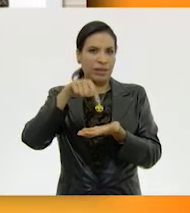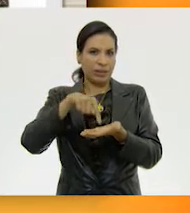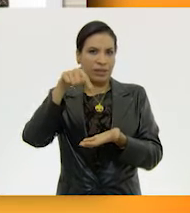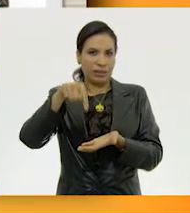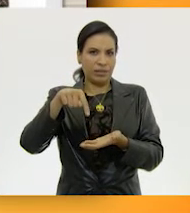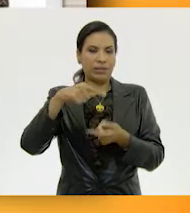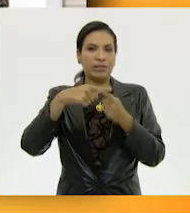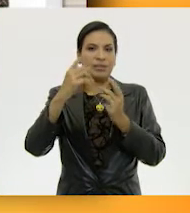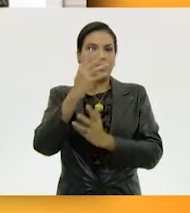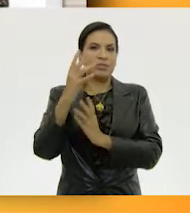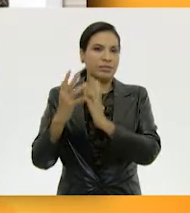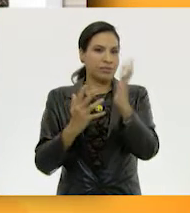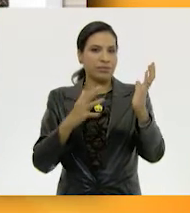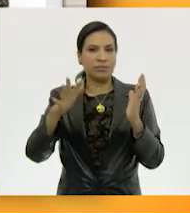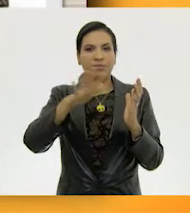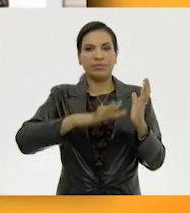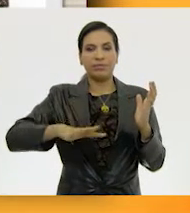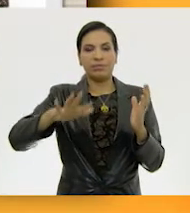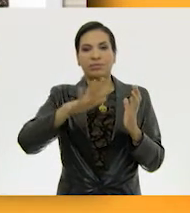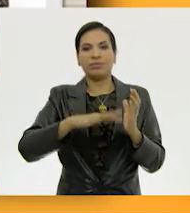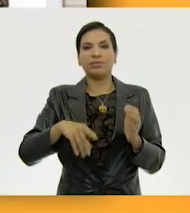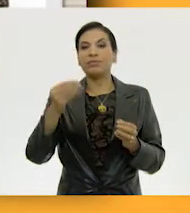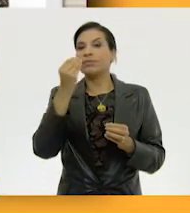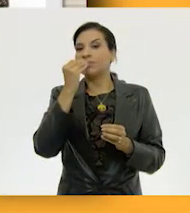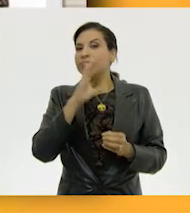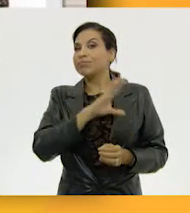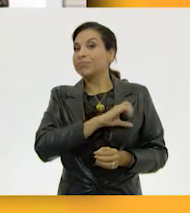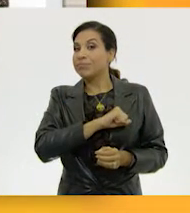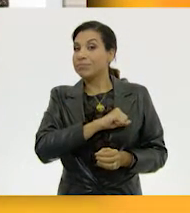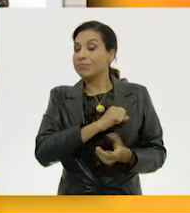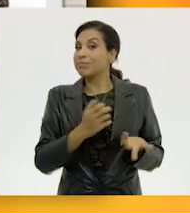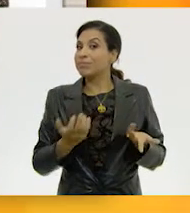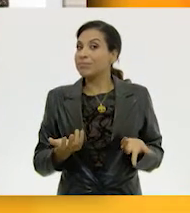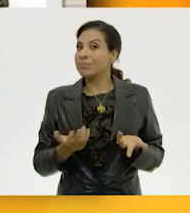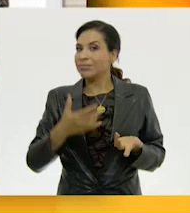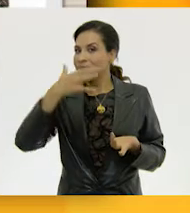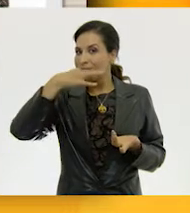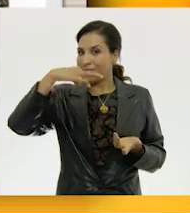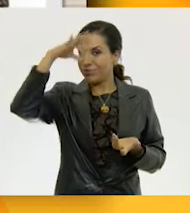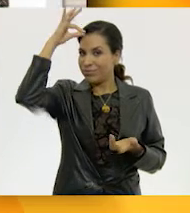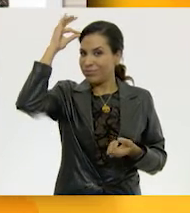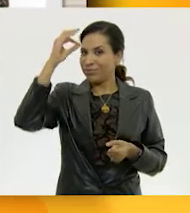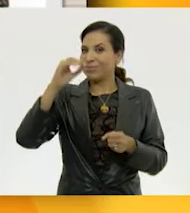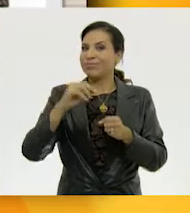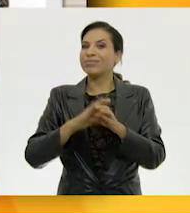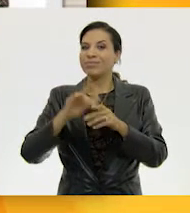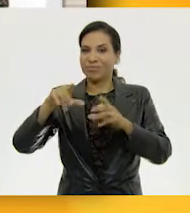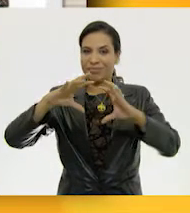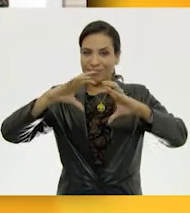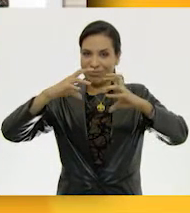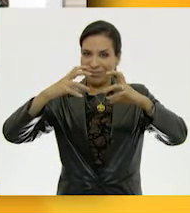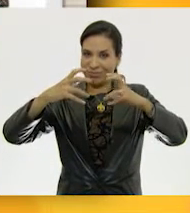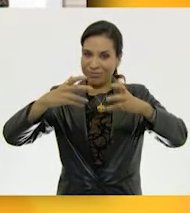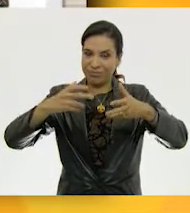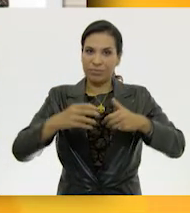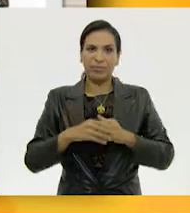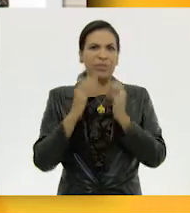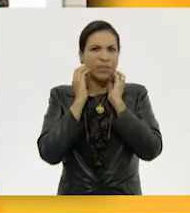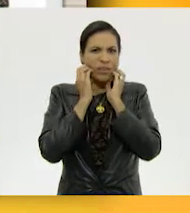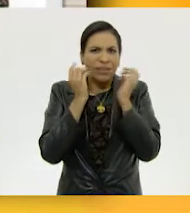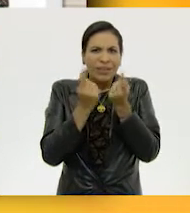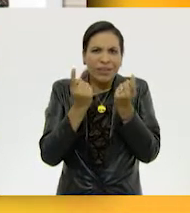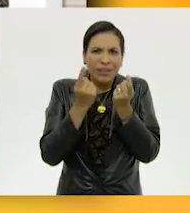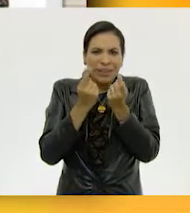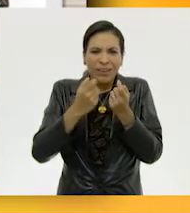estas enramadas. Y su plato favorito son las zorras rostizadas. ¿Qué?